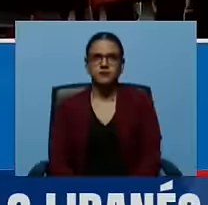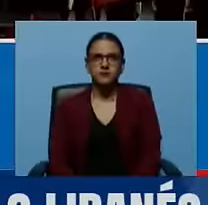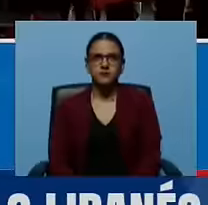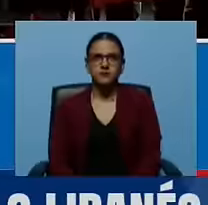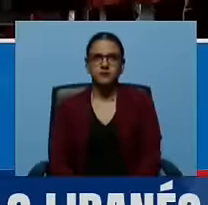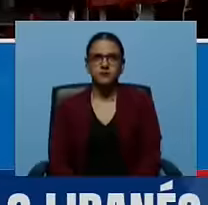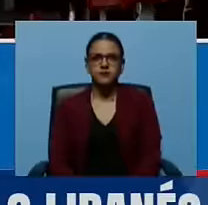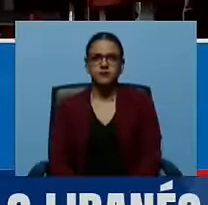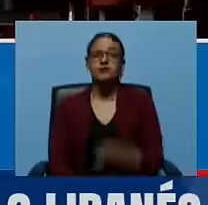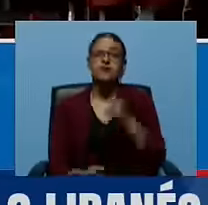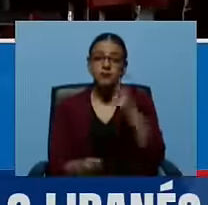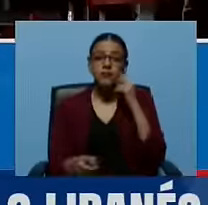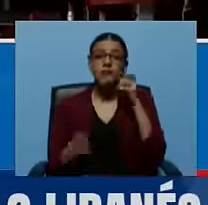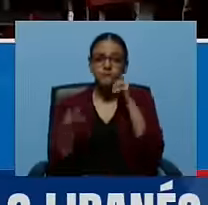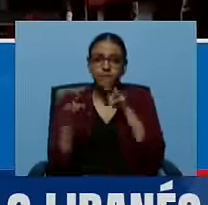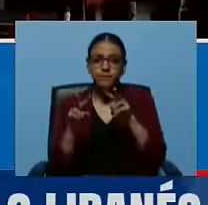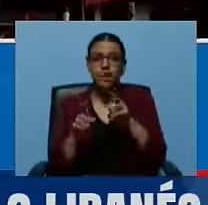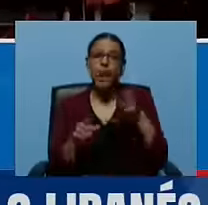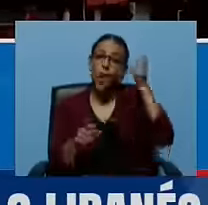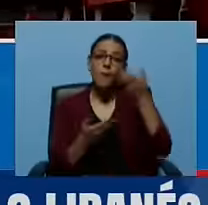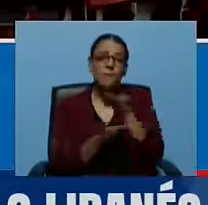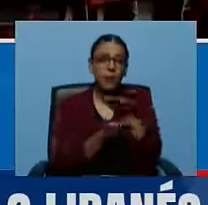La causa de los pueblos,